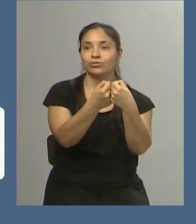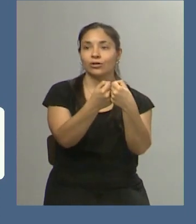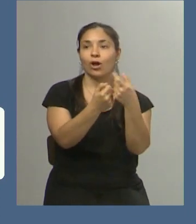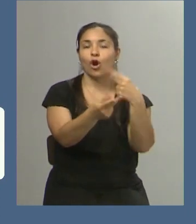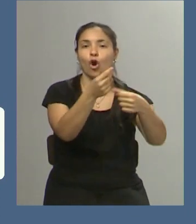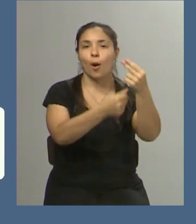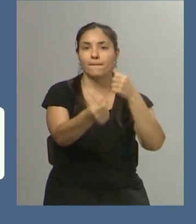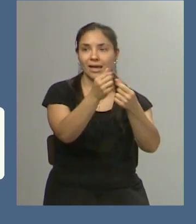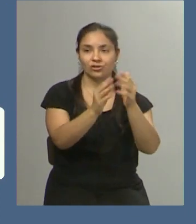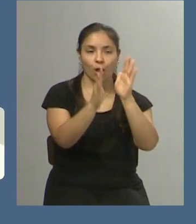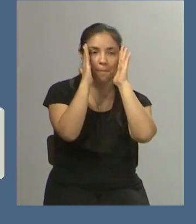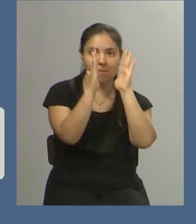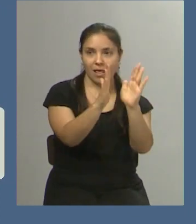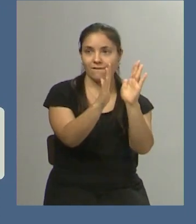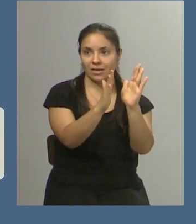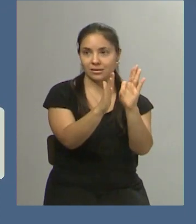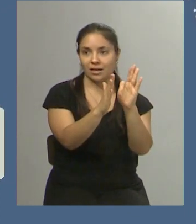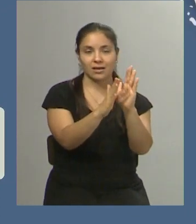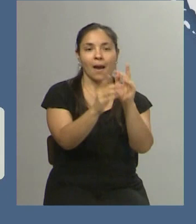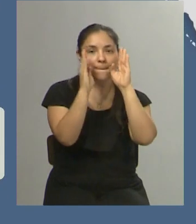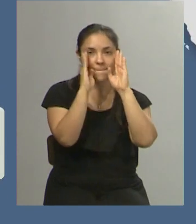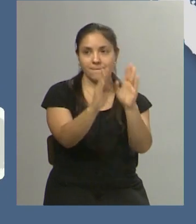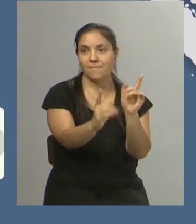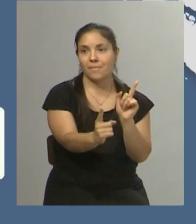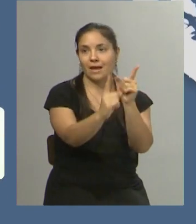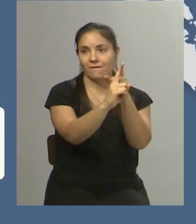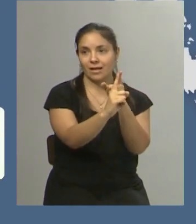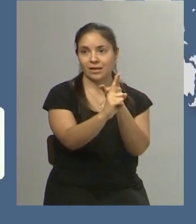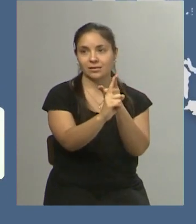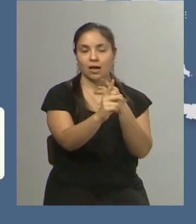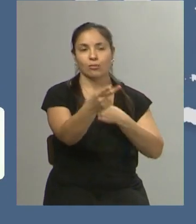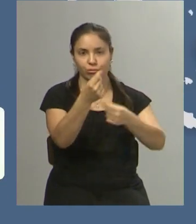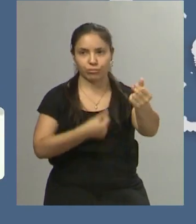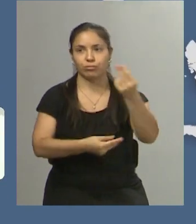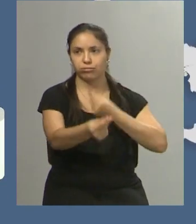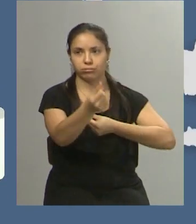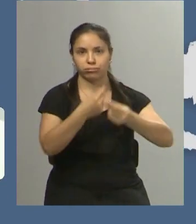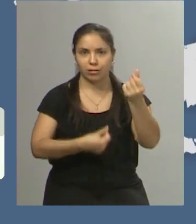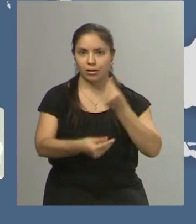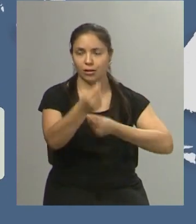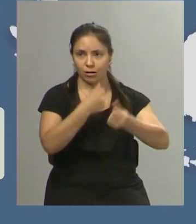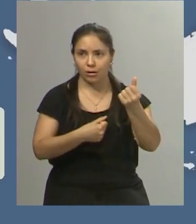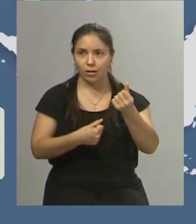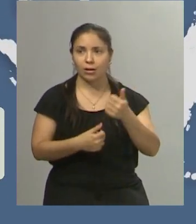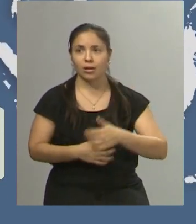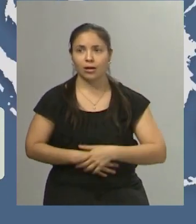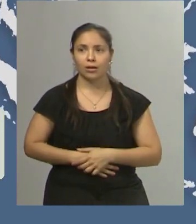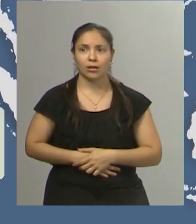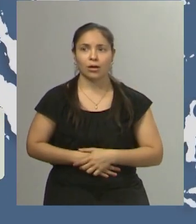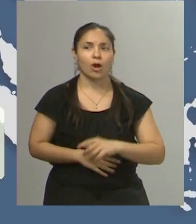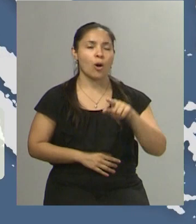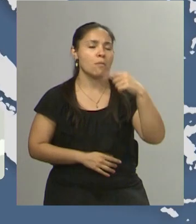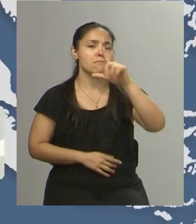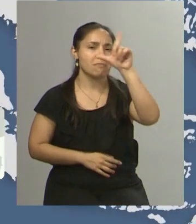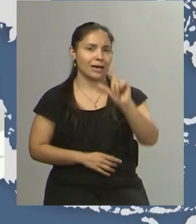comercio preferencial, es decir, darle preferencia arancelarias de las mismas que nos dieran entre nosotros a un gran